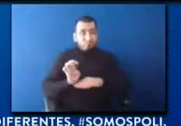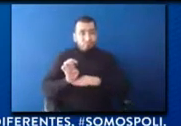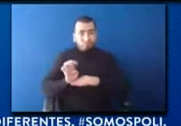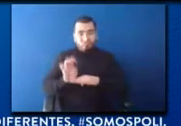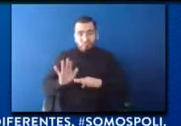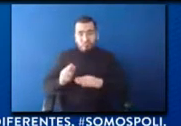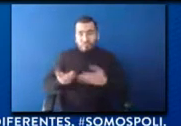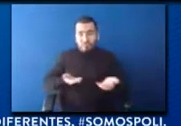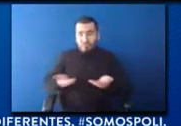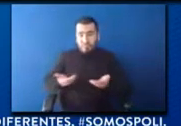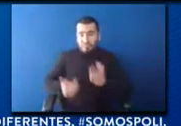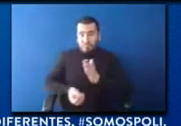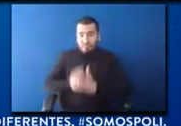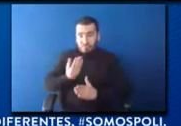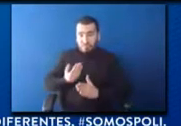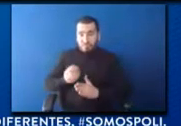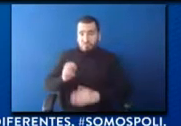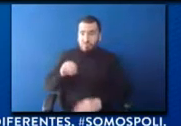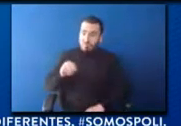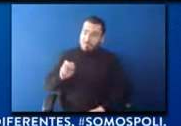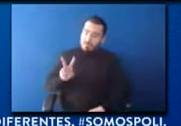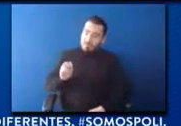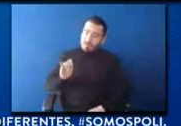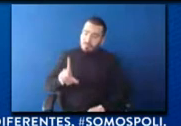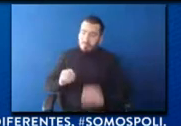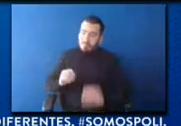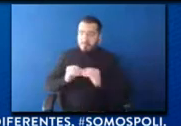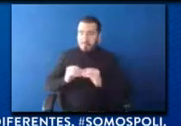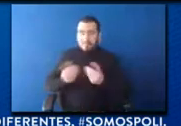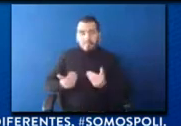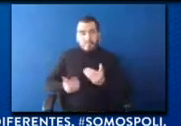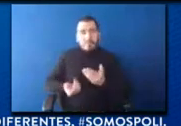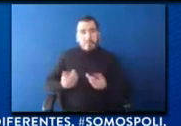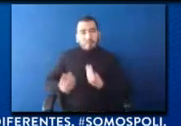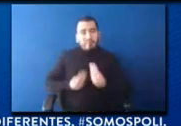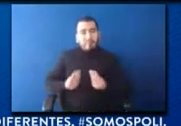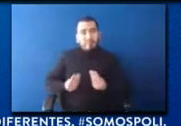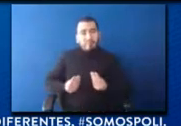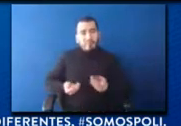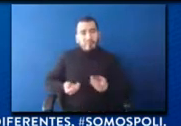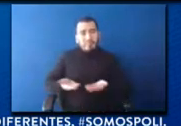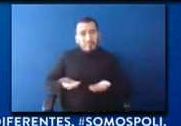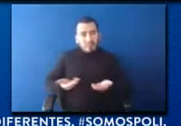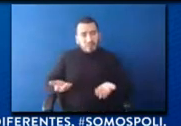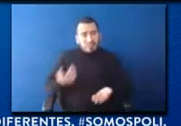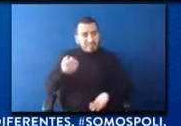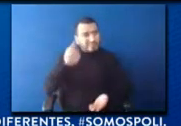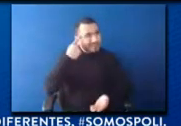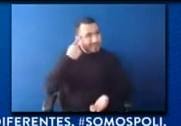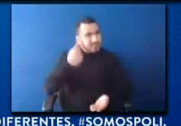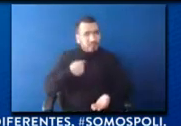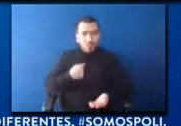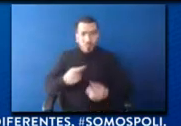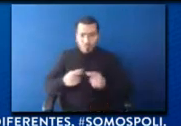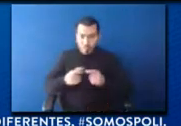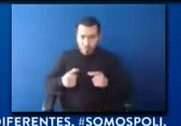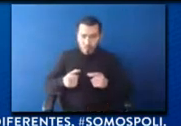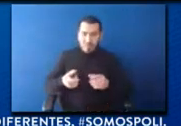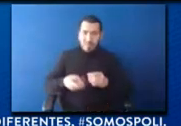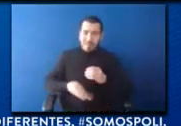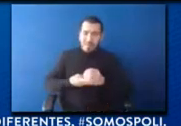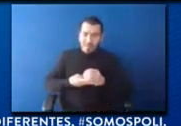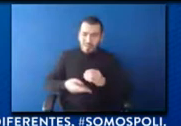o en internet, hoy la entidad está ofreciendo productos y servicios que ni siquiera sabemos cómo se llaman, cuenta de ahorros, cuenta corriente, depósito